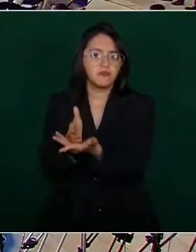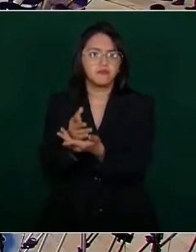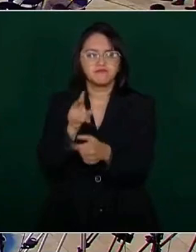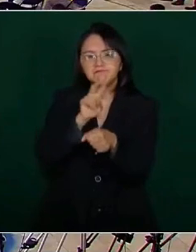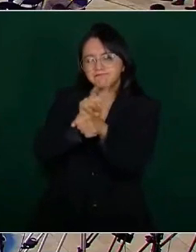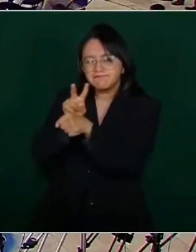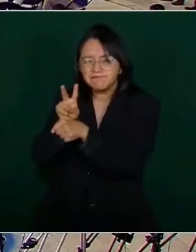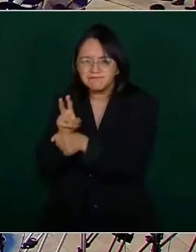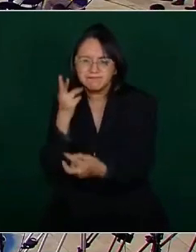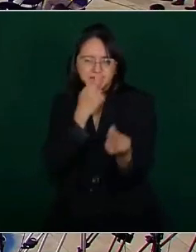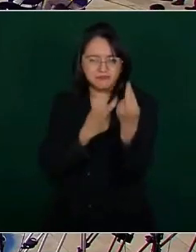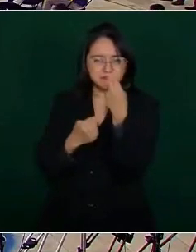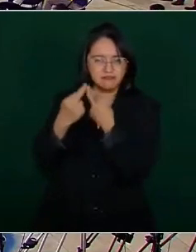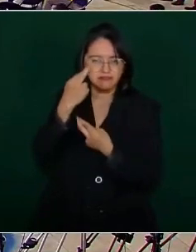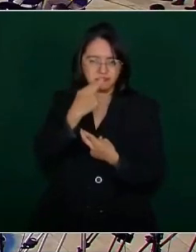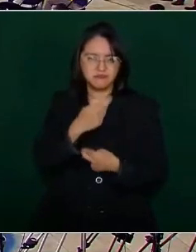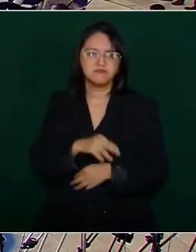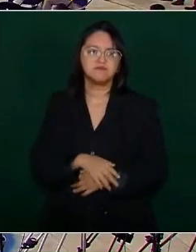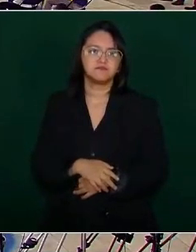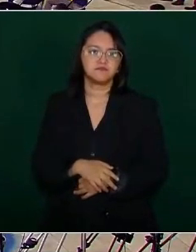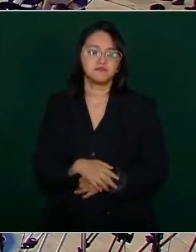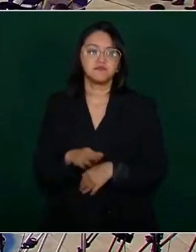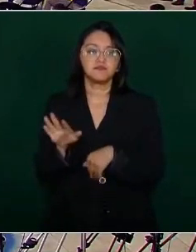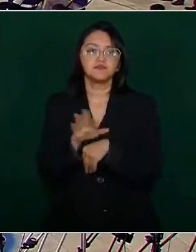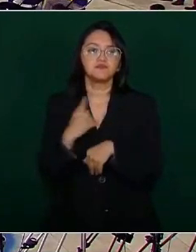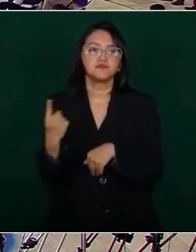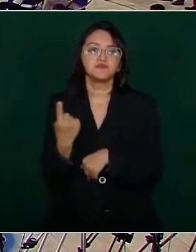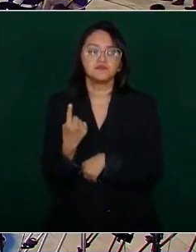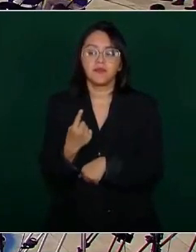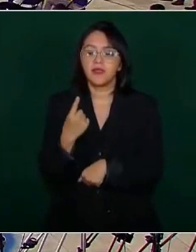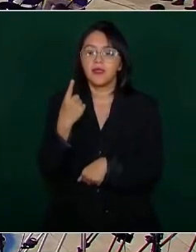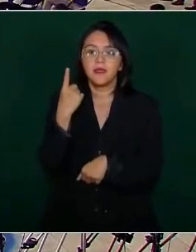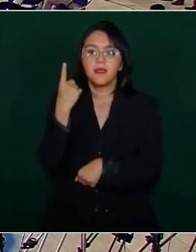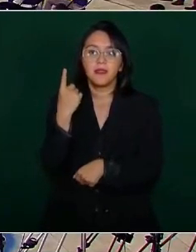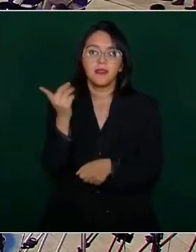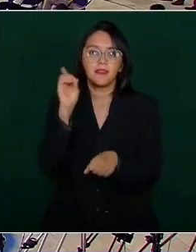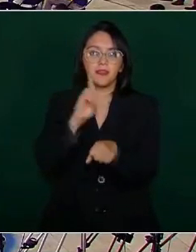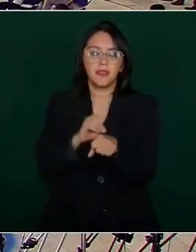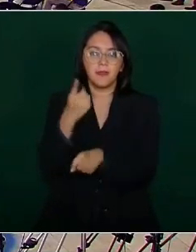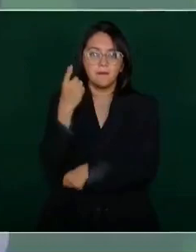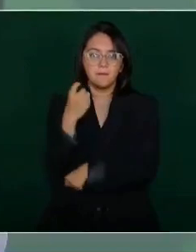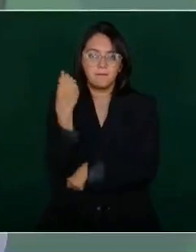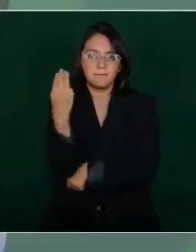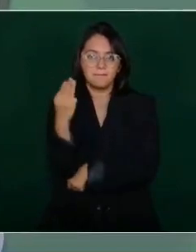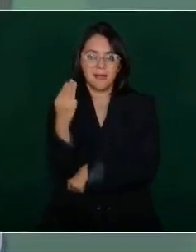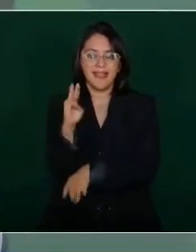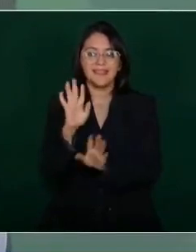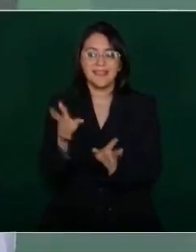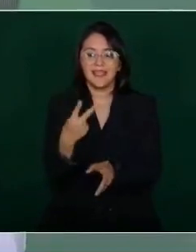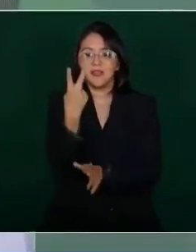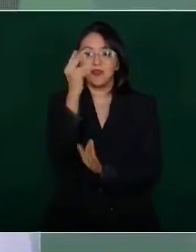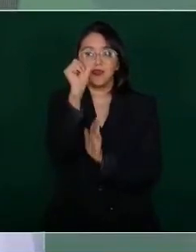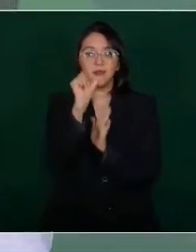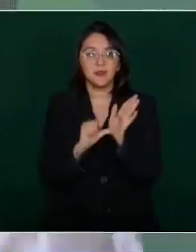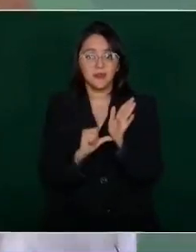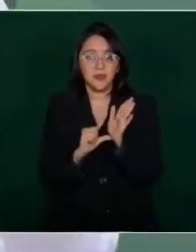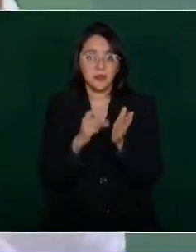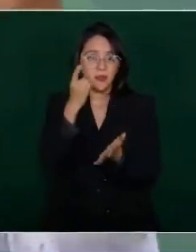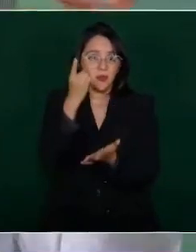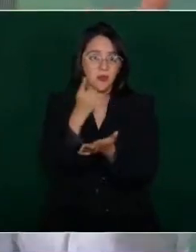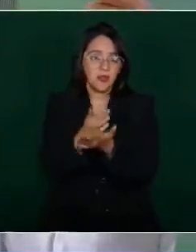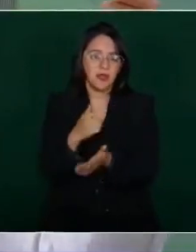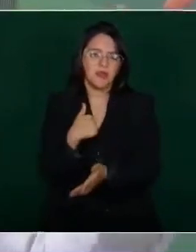supervisar, porque a partir del día 1 ya quedarían 2 meses y quiero